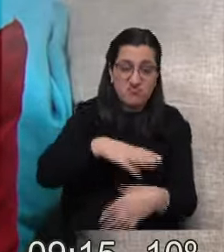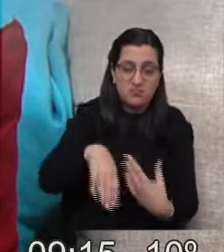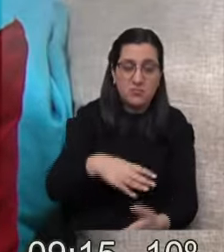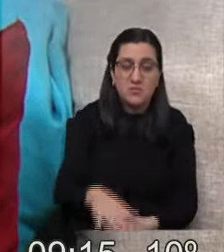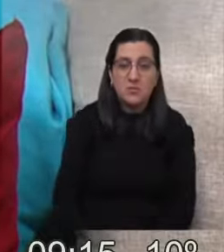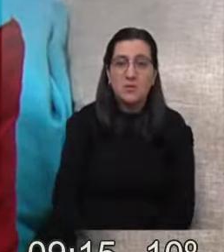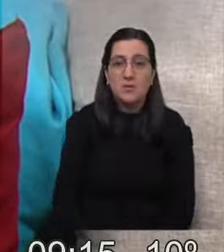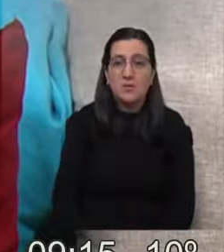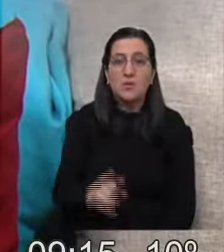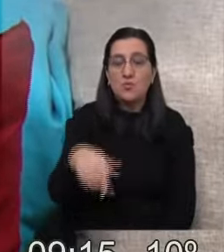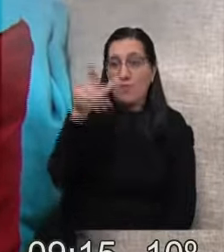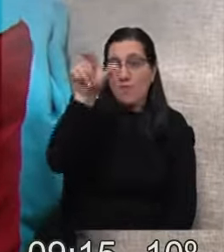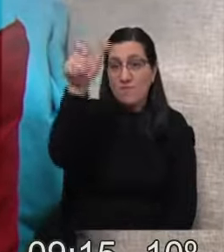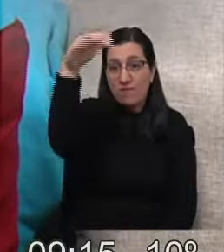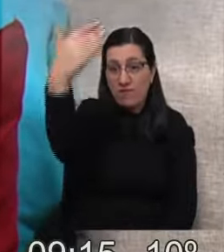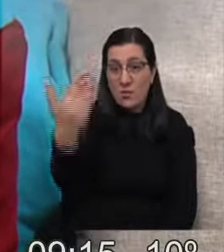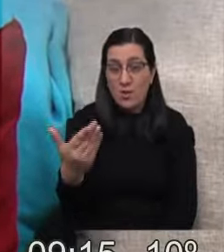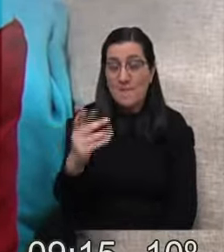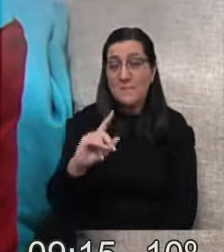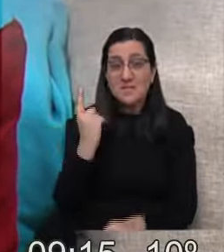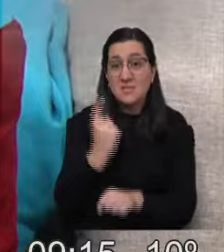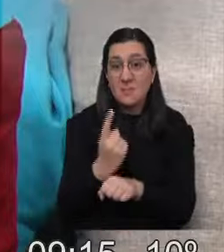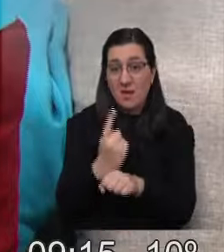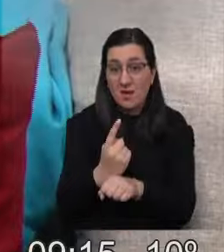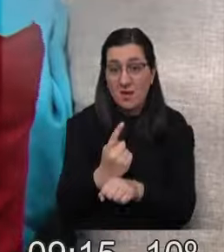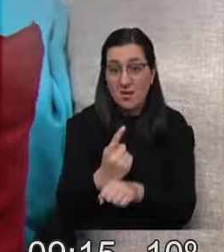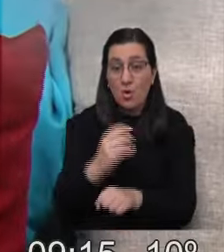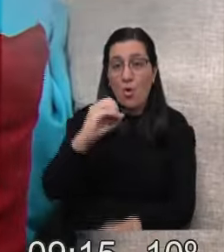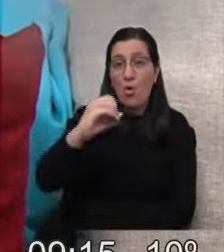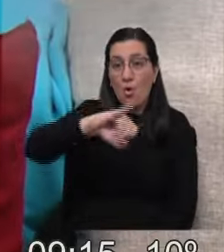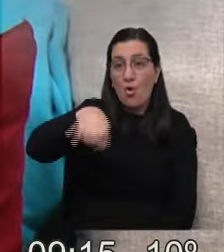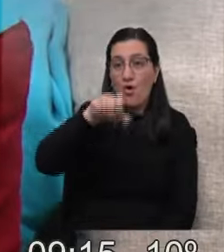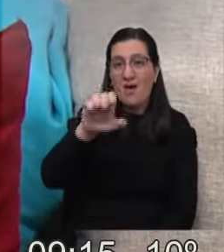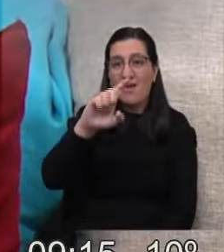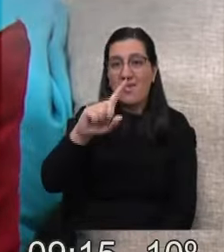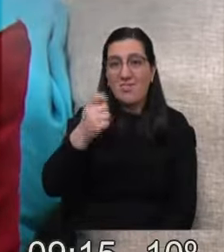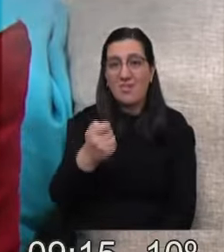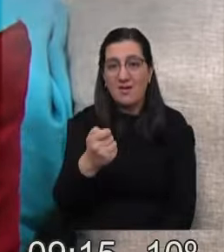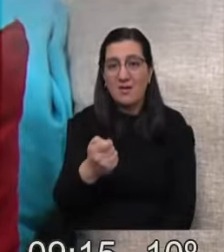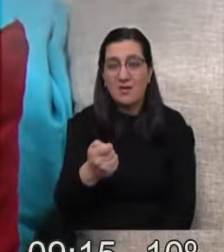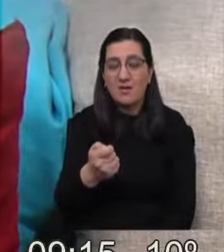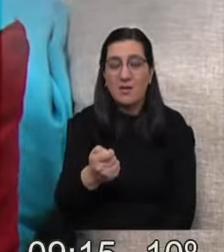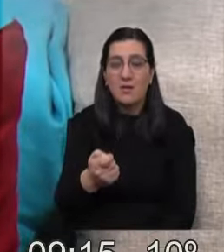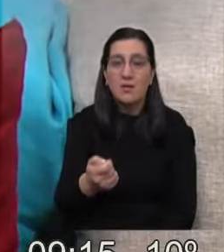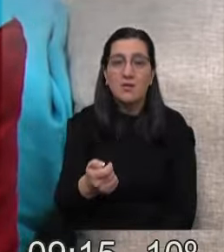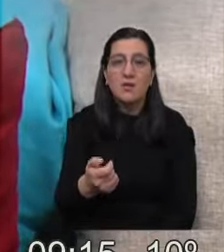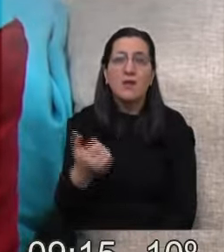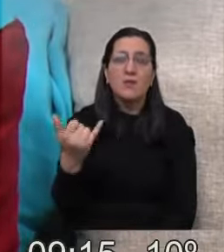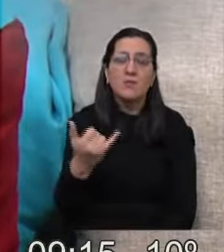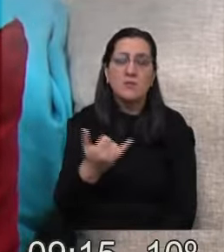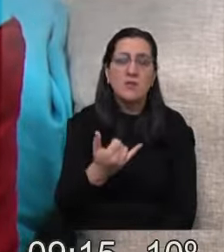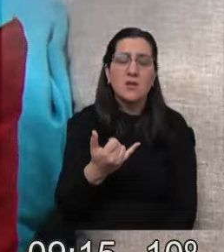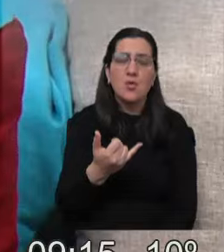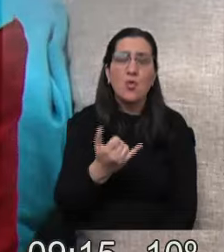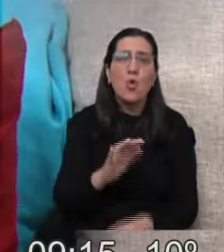su figura principal hasta hace unos días, Ojeda, el presidenciable, trajo como un perfume